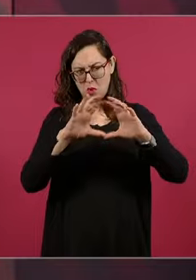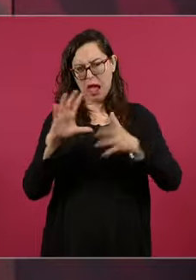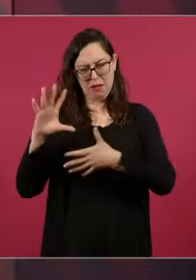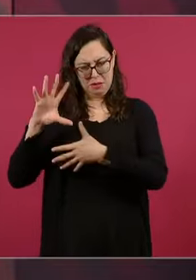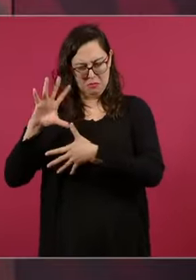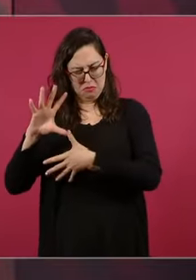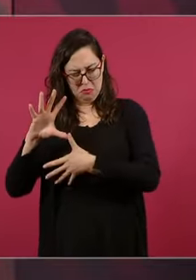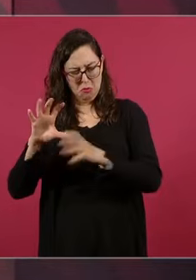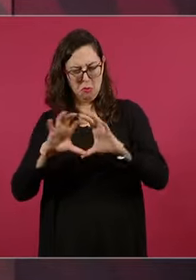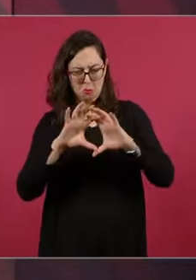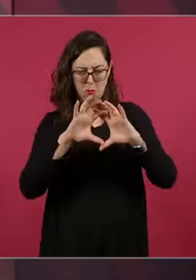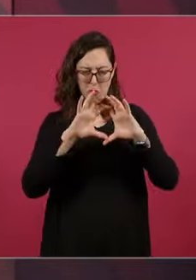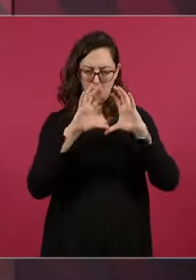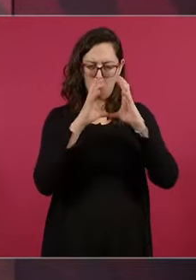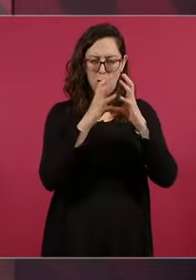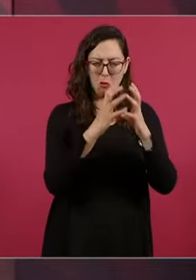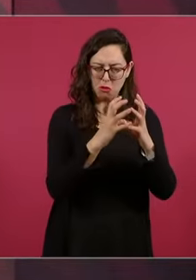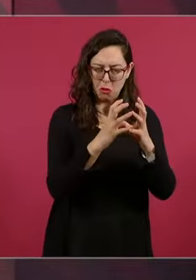puede haber